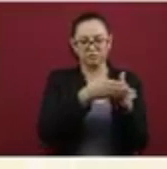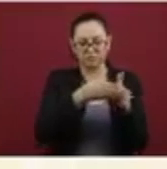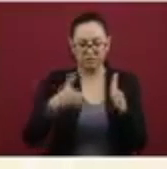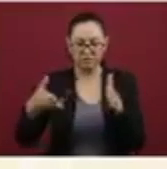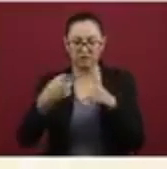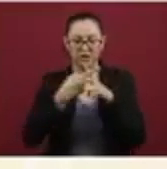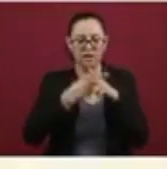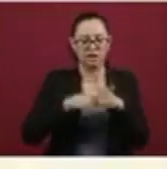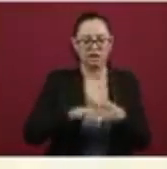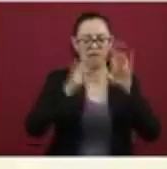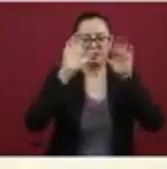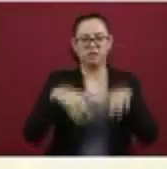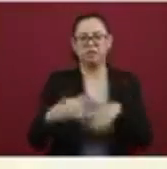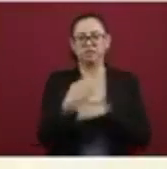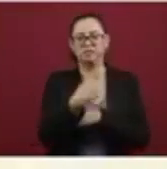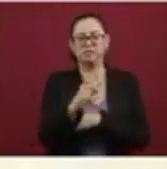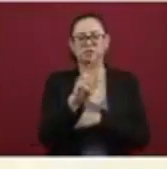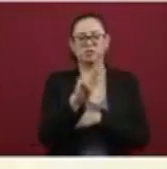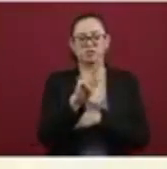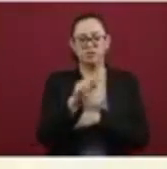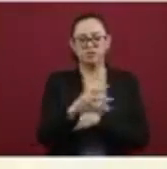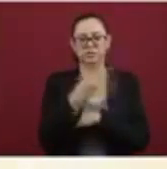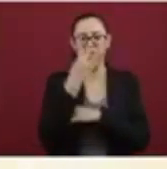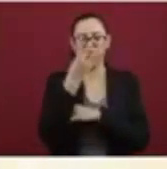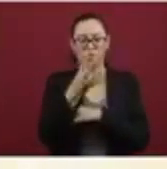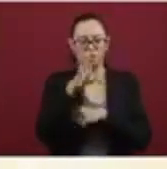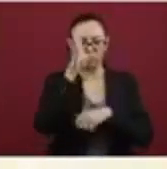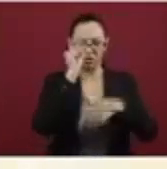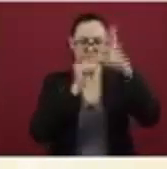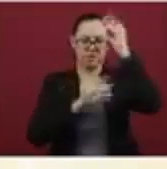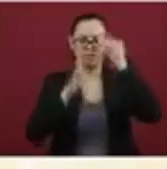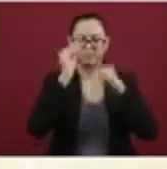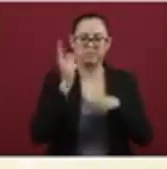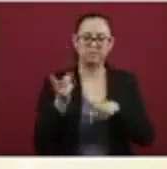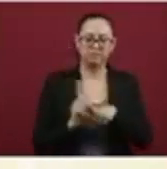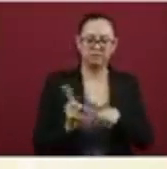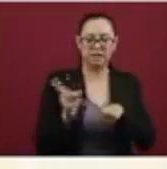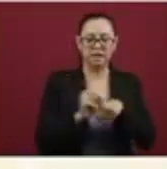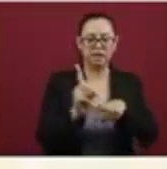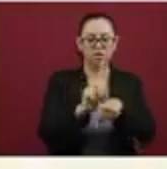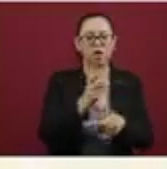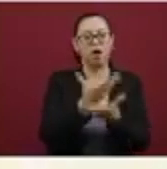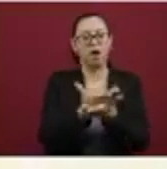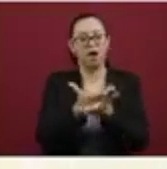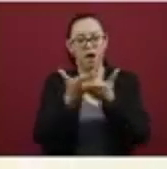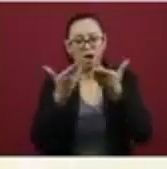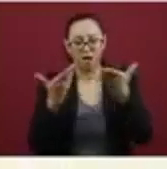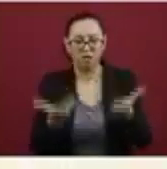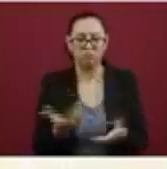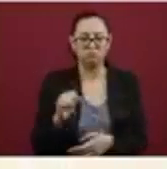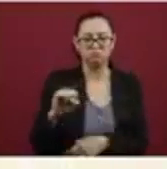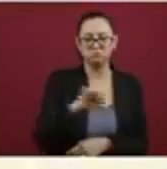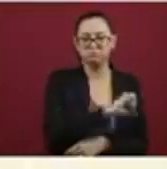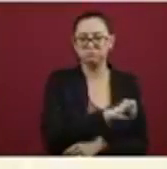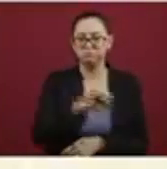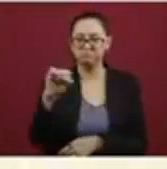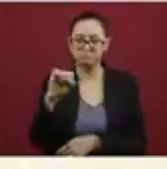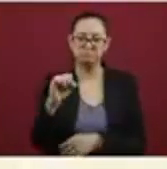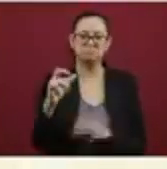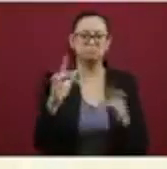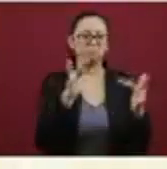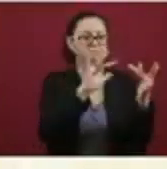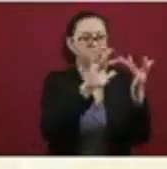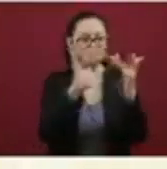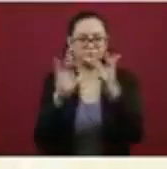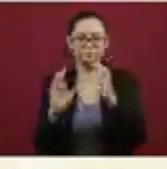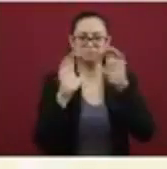a 184 aprendices al día. Al día de hoy estamos incorporando o